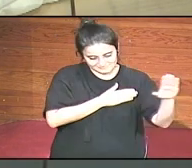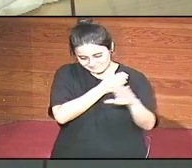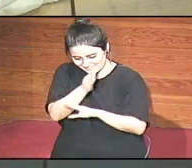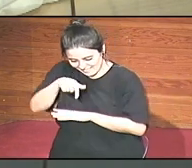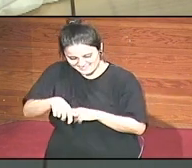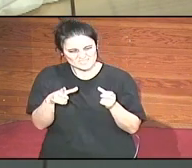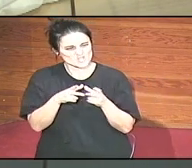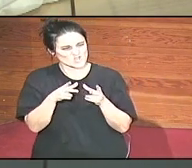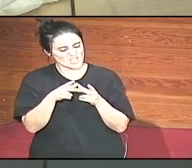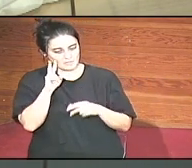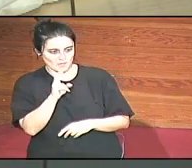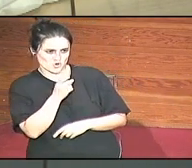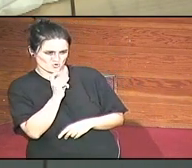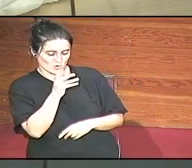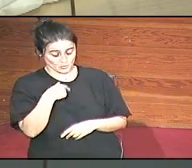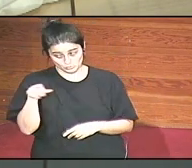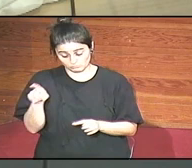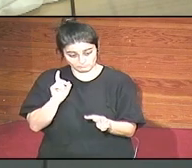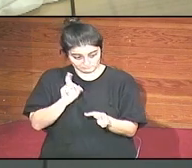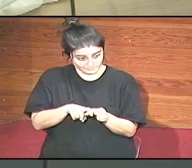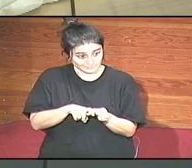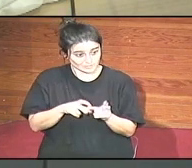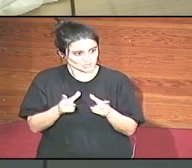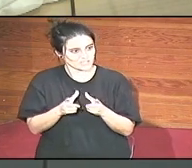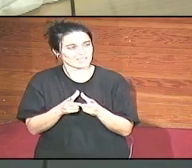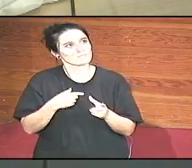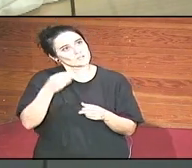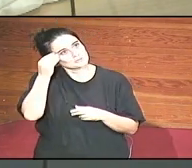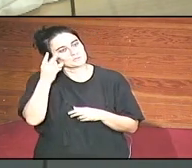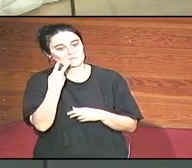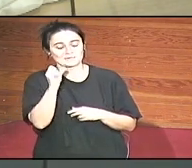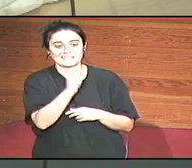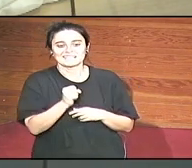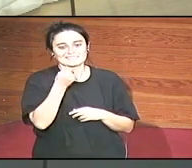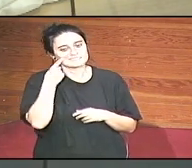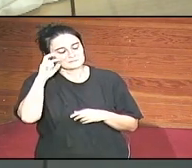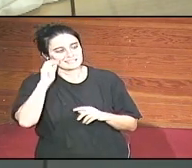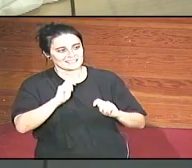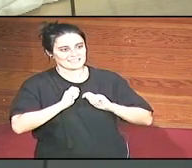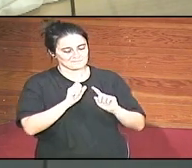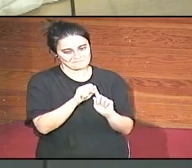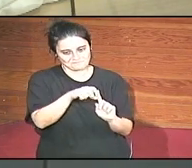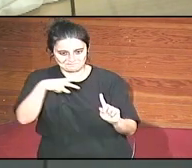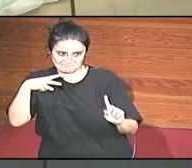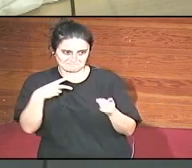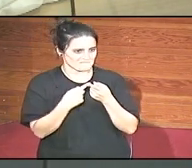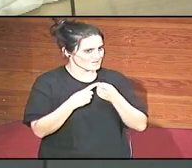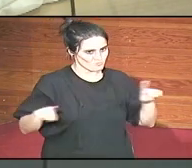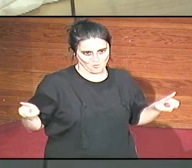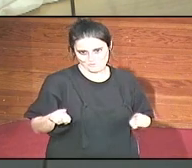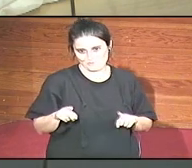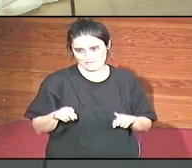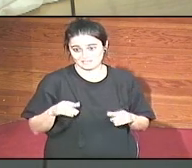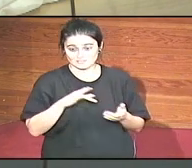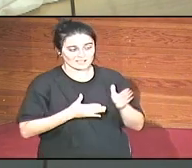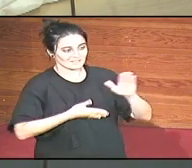pertenece espero que a la vez supongo que 20 años te hacen ver las cosas con otro prisma y cuando pasas allí